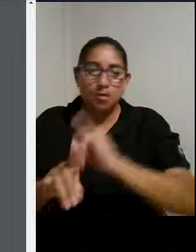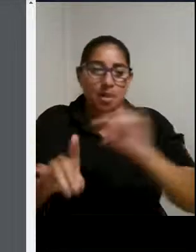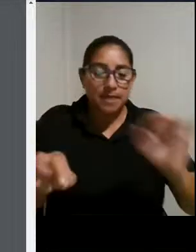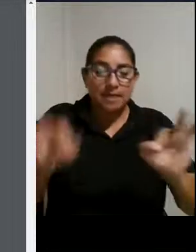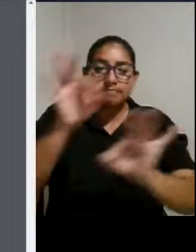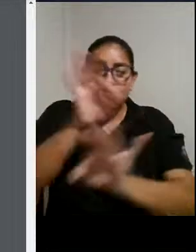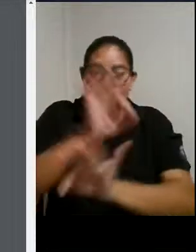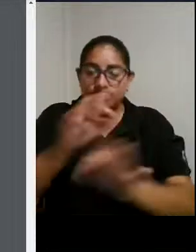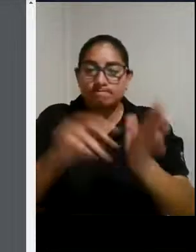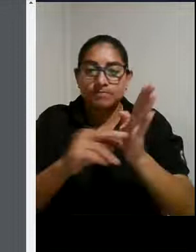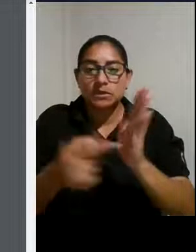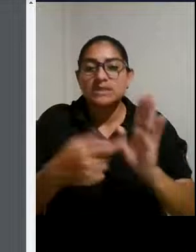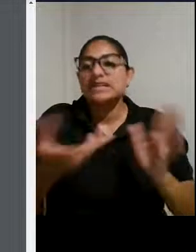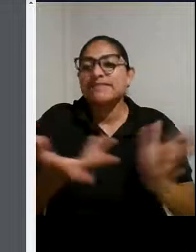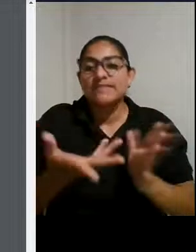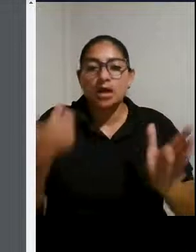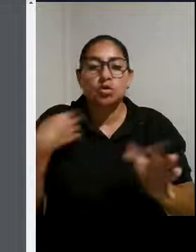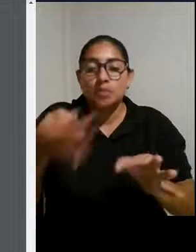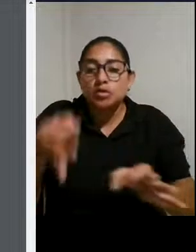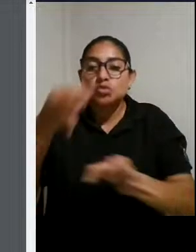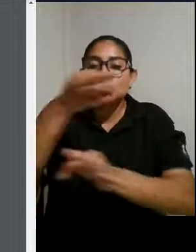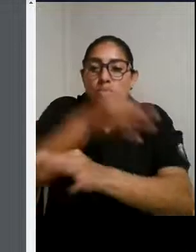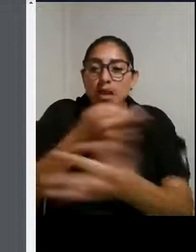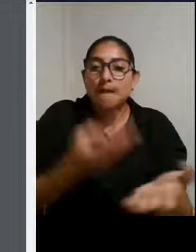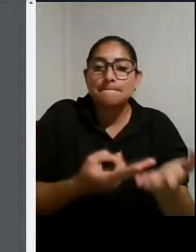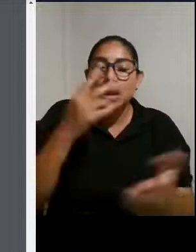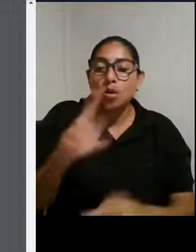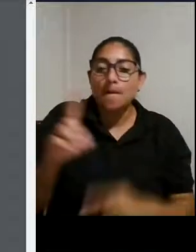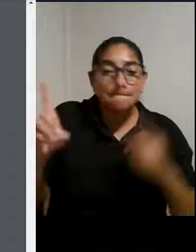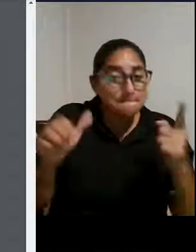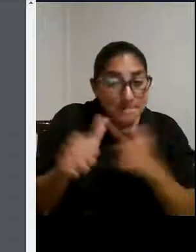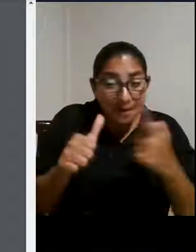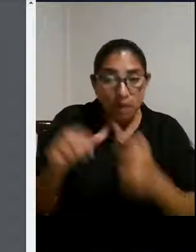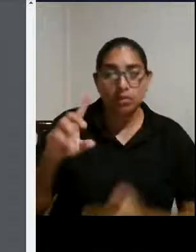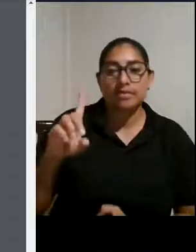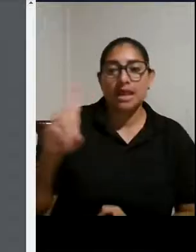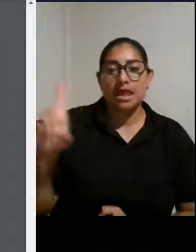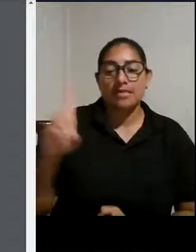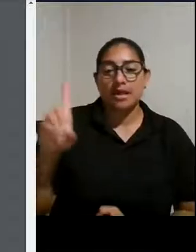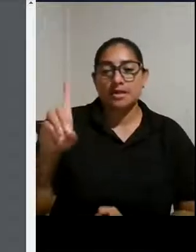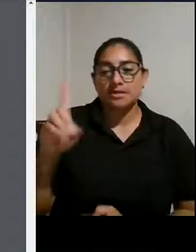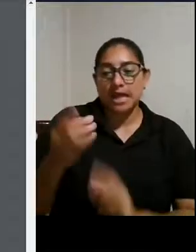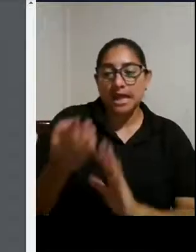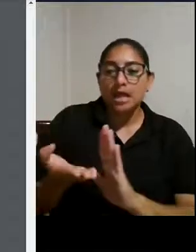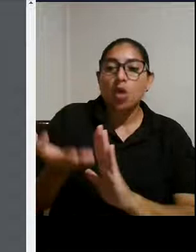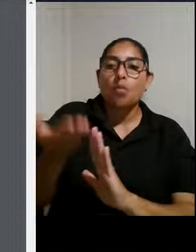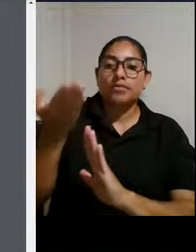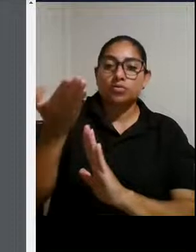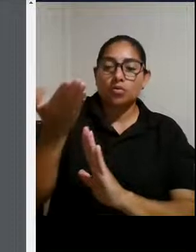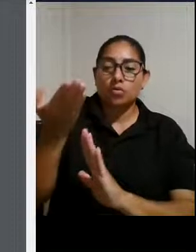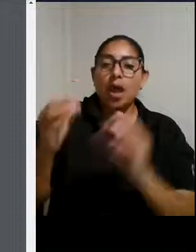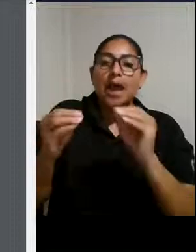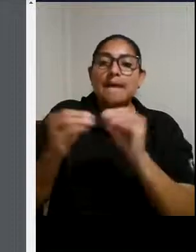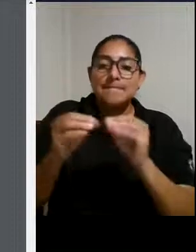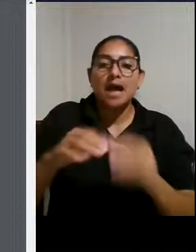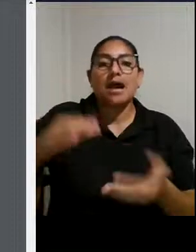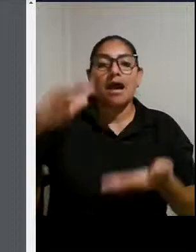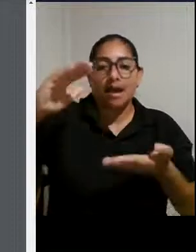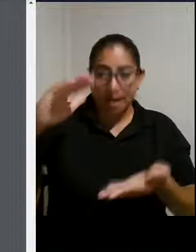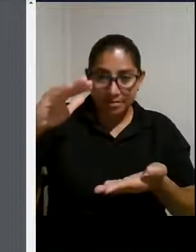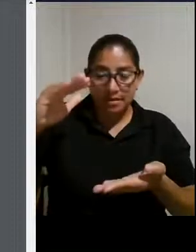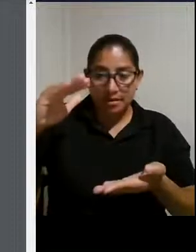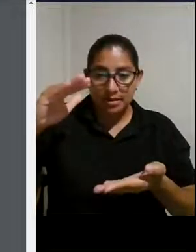es que aquí vamos a sustituir el valor que está a la derecha, el que aumentamos, ¿de acuerdo?